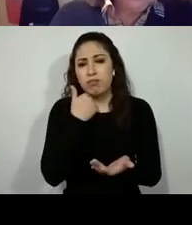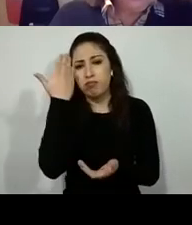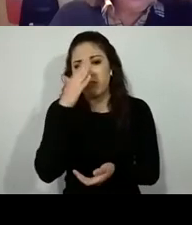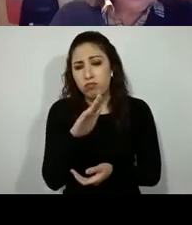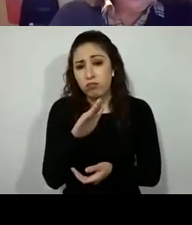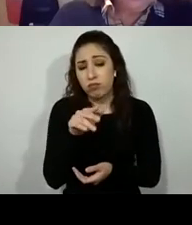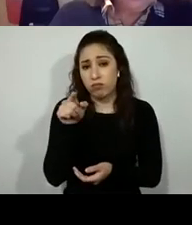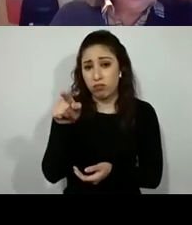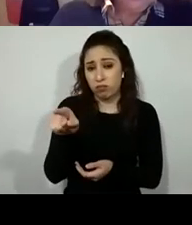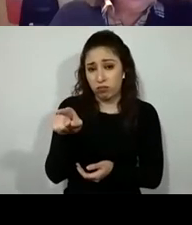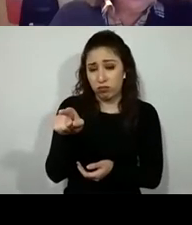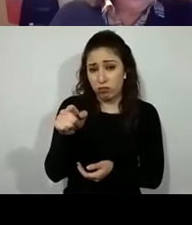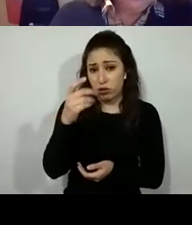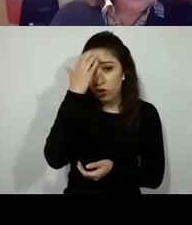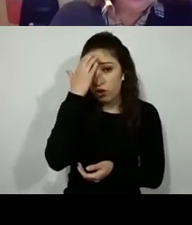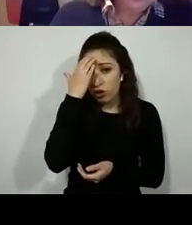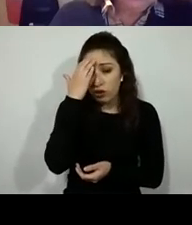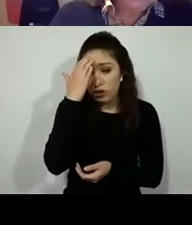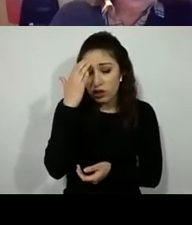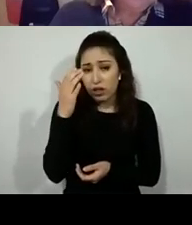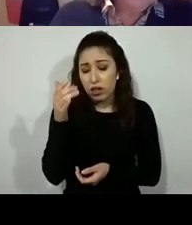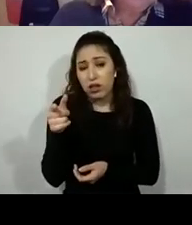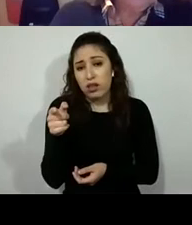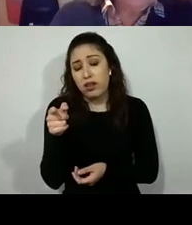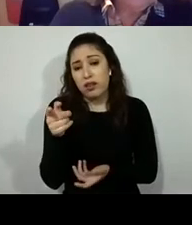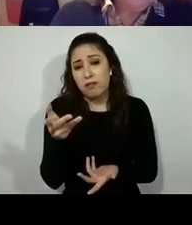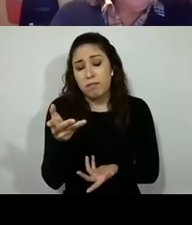está cerrado y si está cerrado la